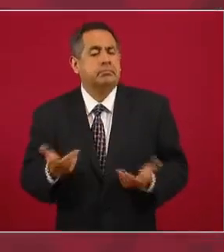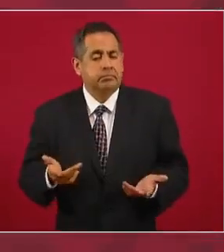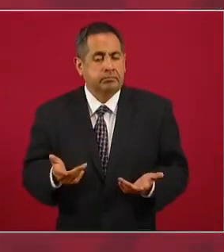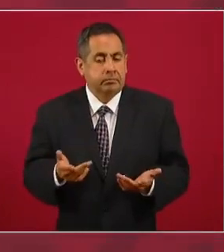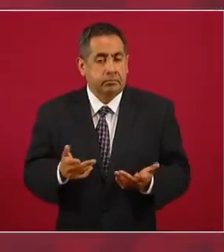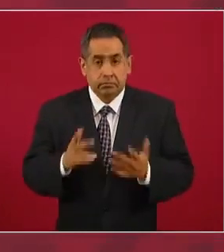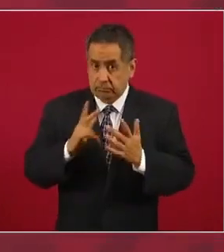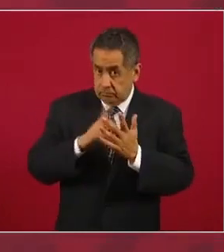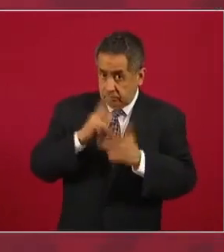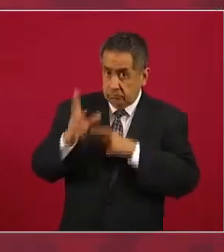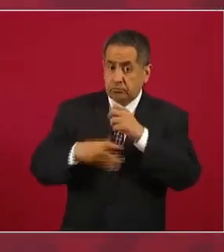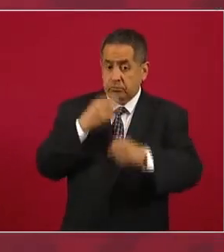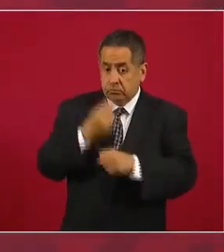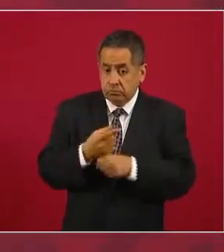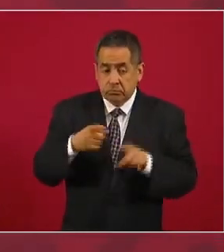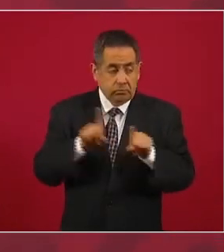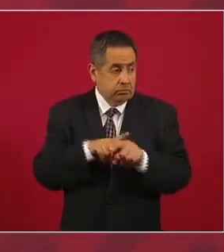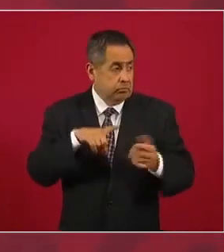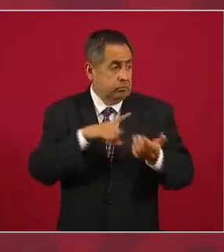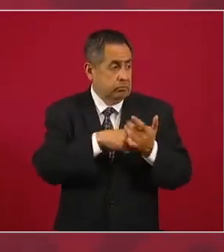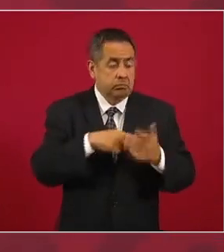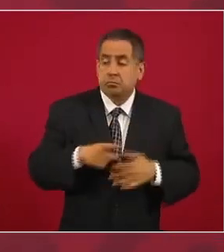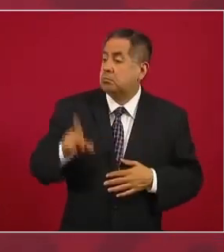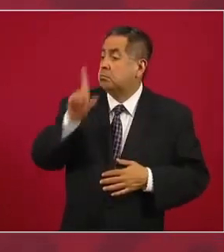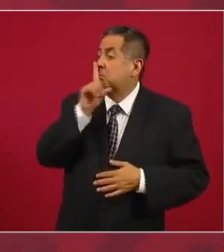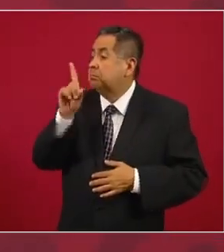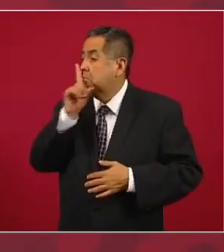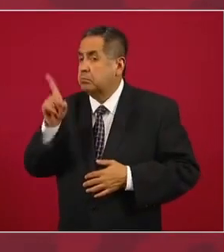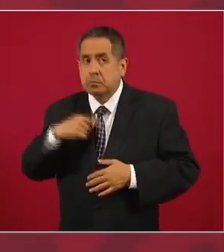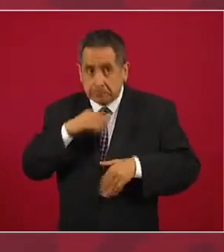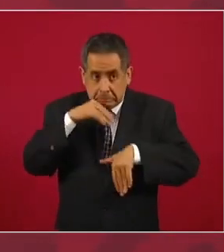van a volver a silenciar,